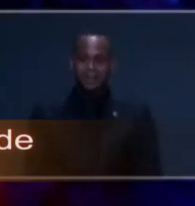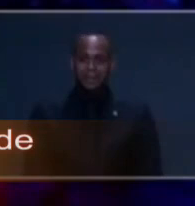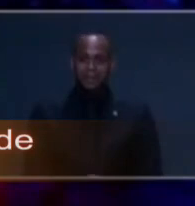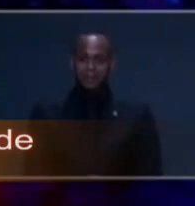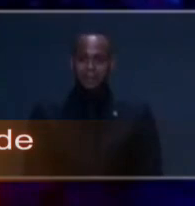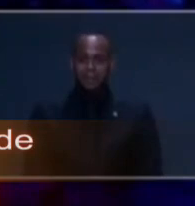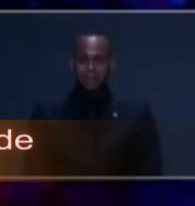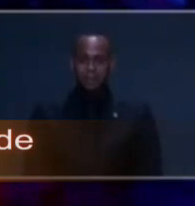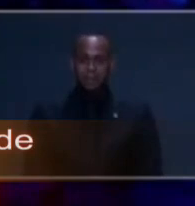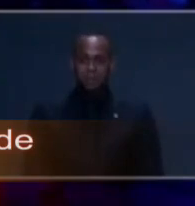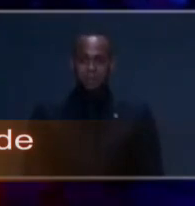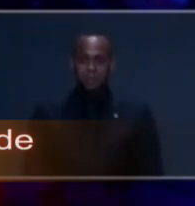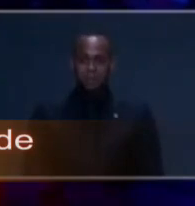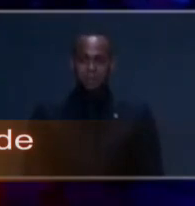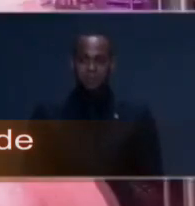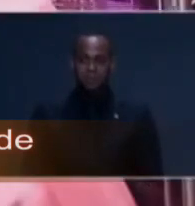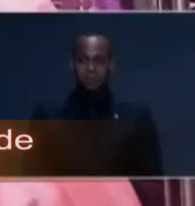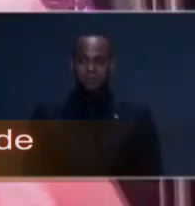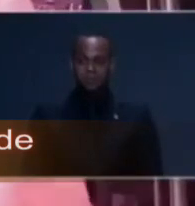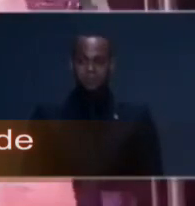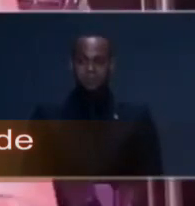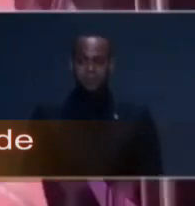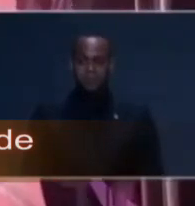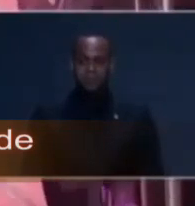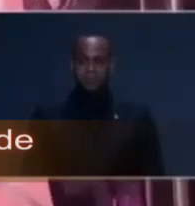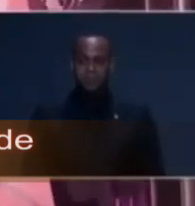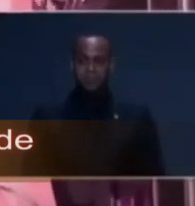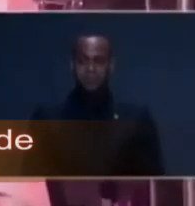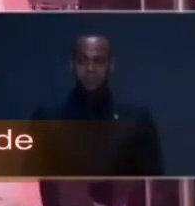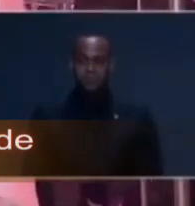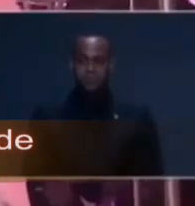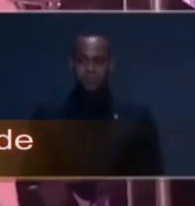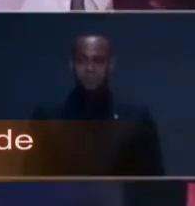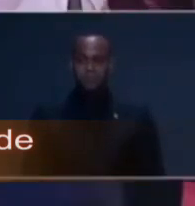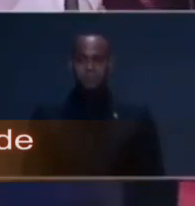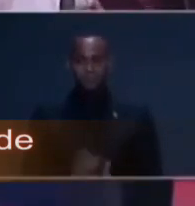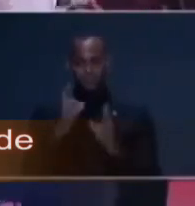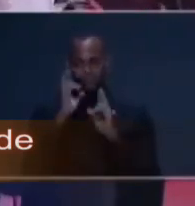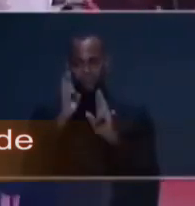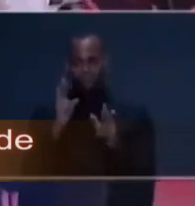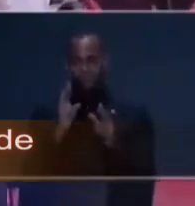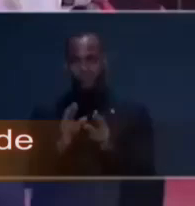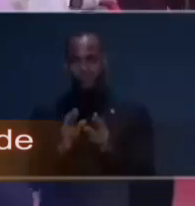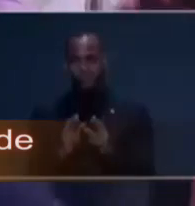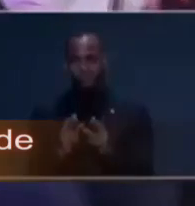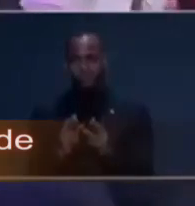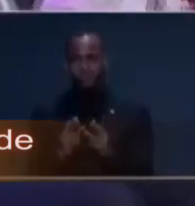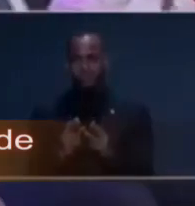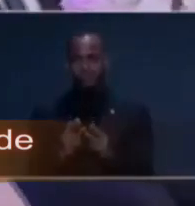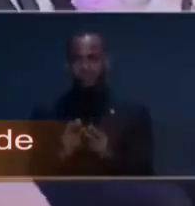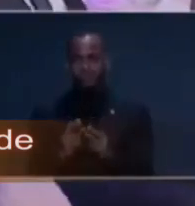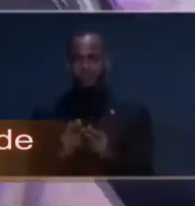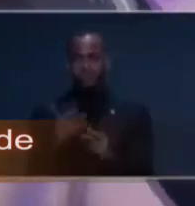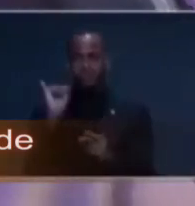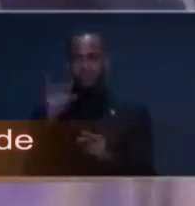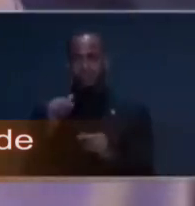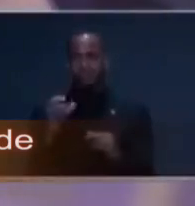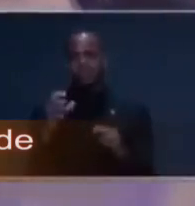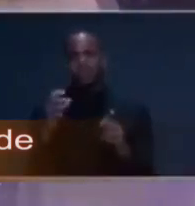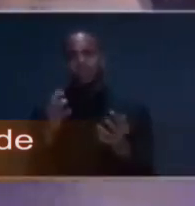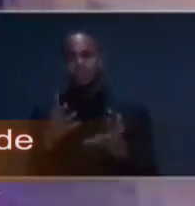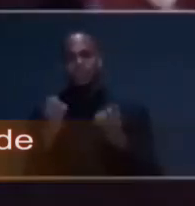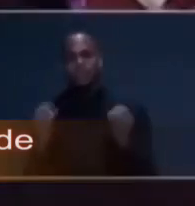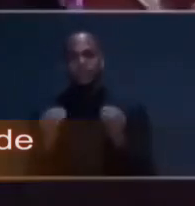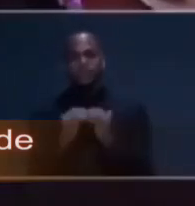ellos miren el logo ahí y de ahí todo todos los funcionarios los periodistas me dan la primera dama que orgullosa